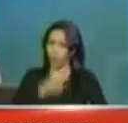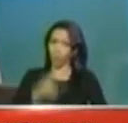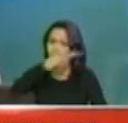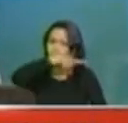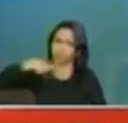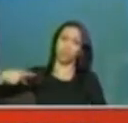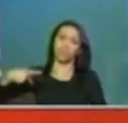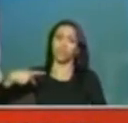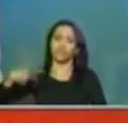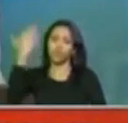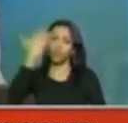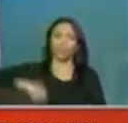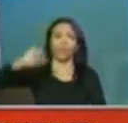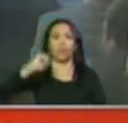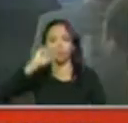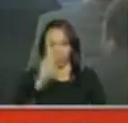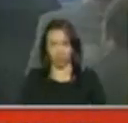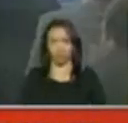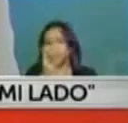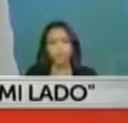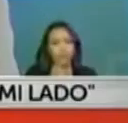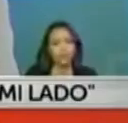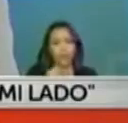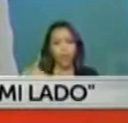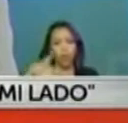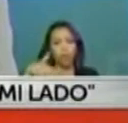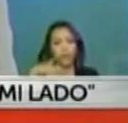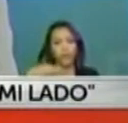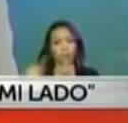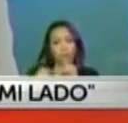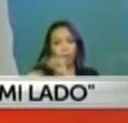constitucionales de la propia presidencia de la República son violadas.